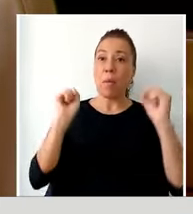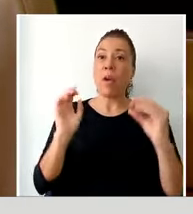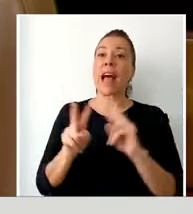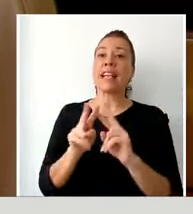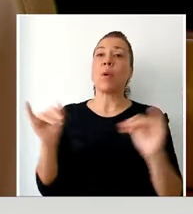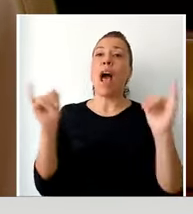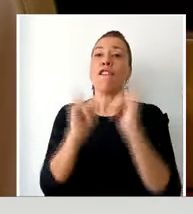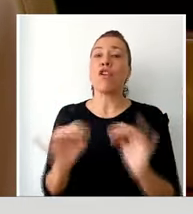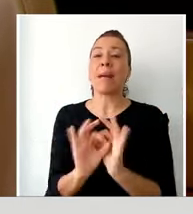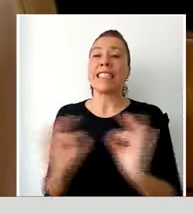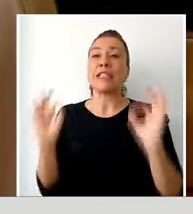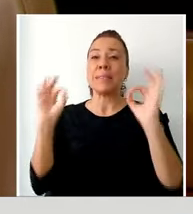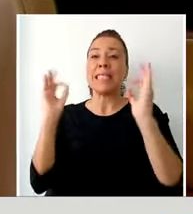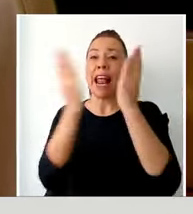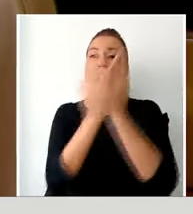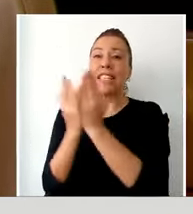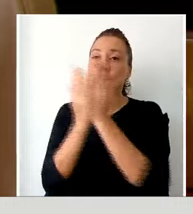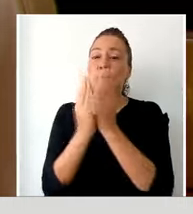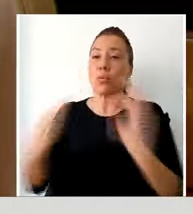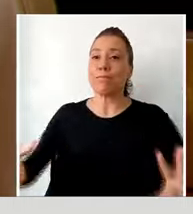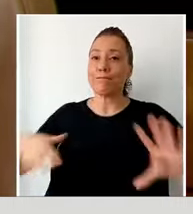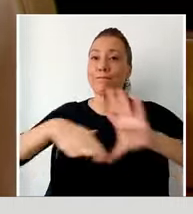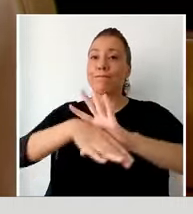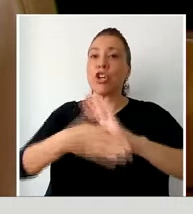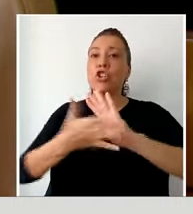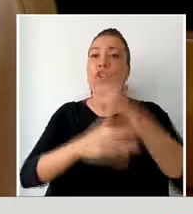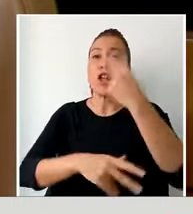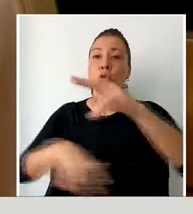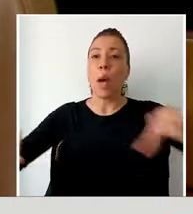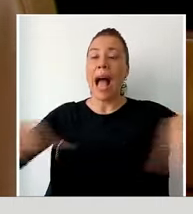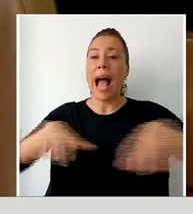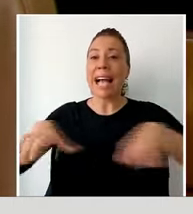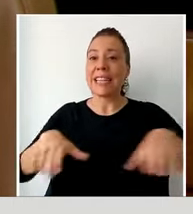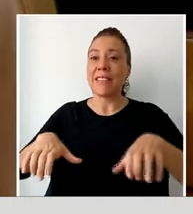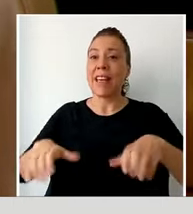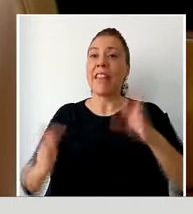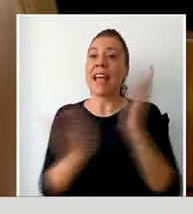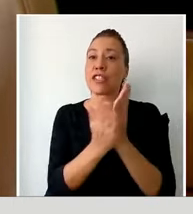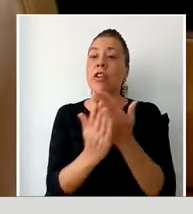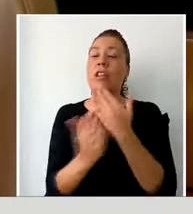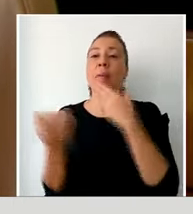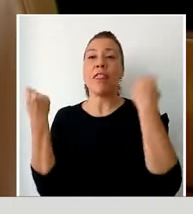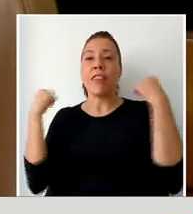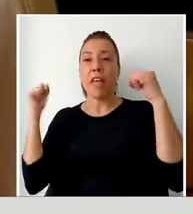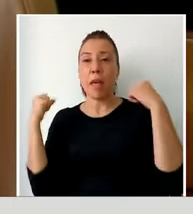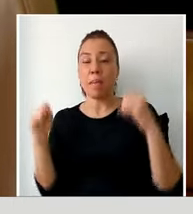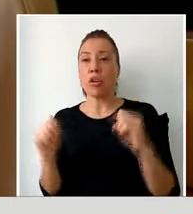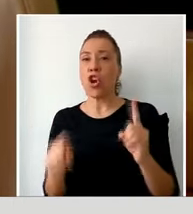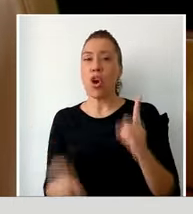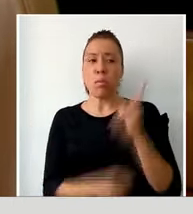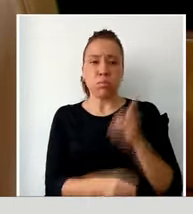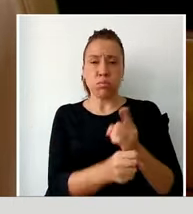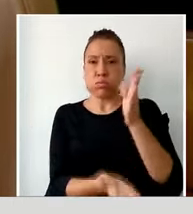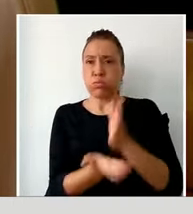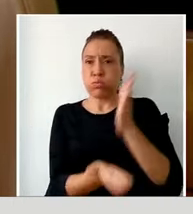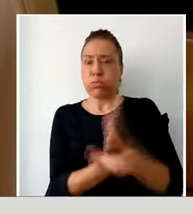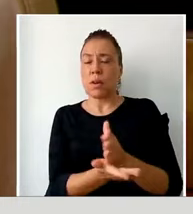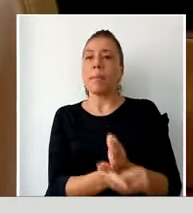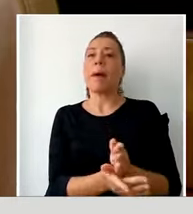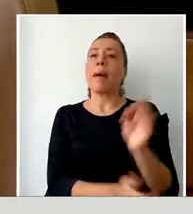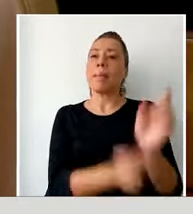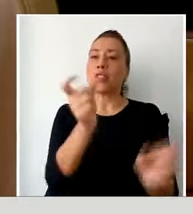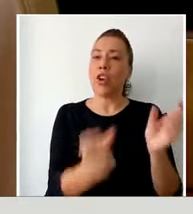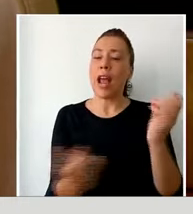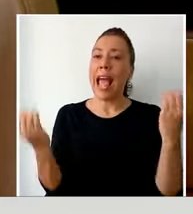que compatibilice todas sus actividades escolares y deportivas sin imposiciones rigurosas para los estudiantes no queremos